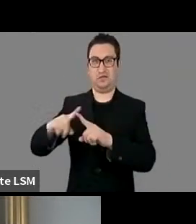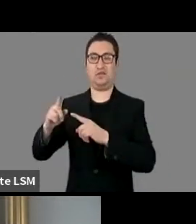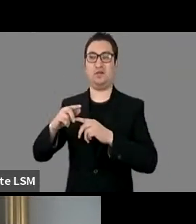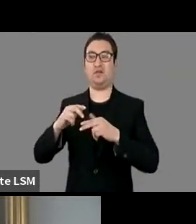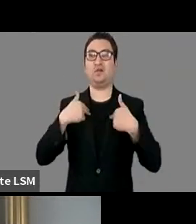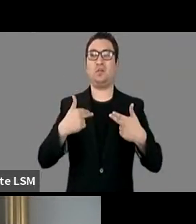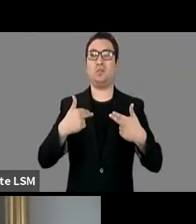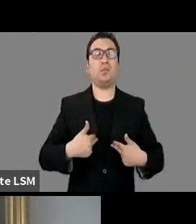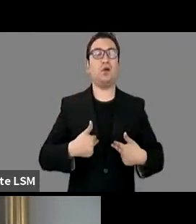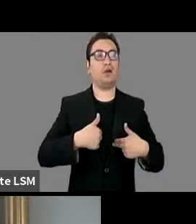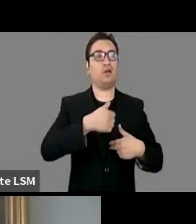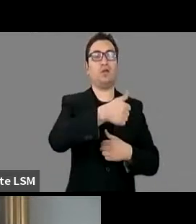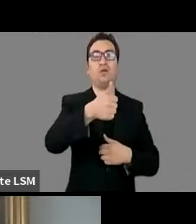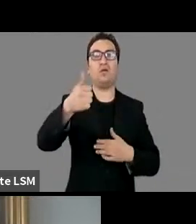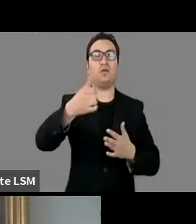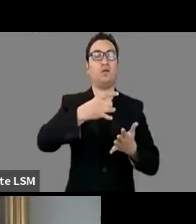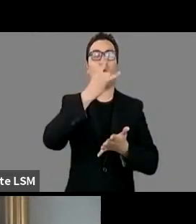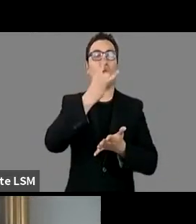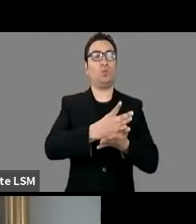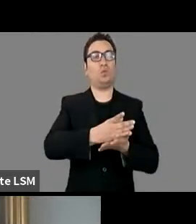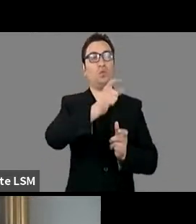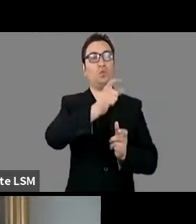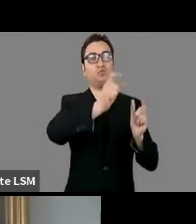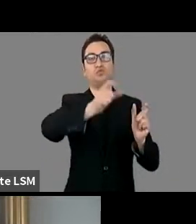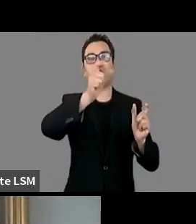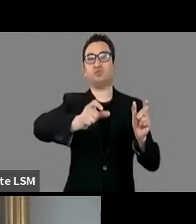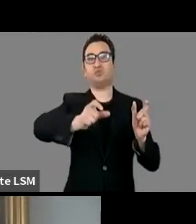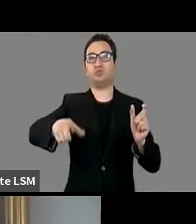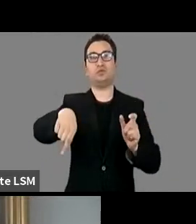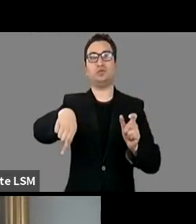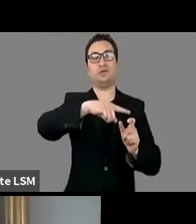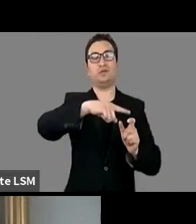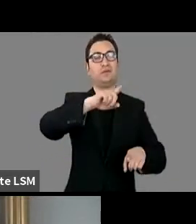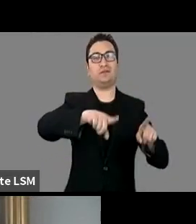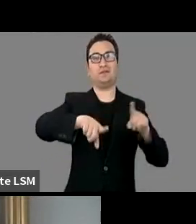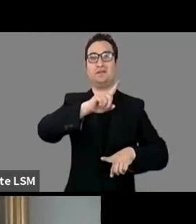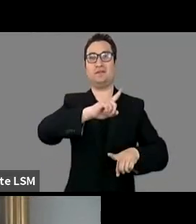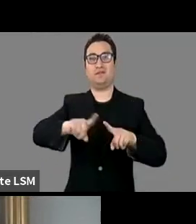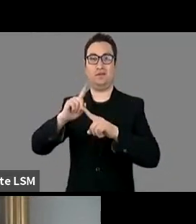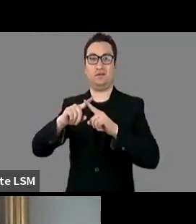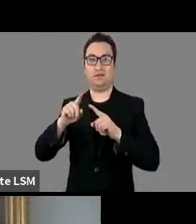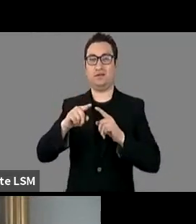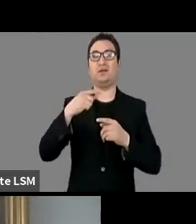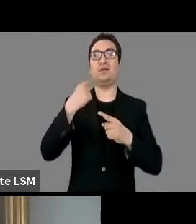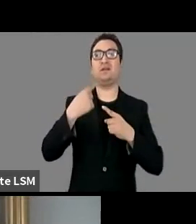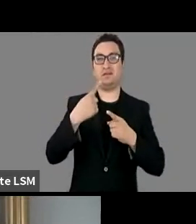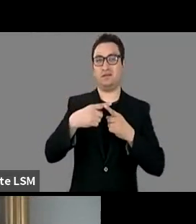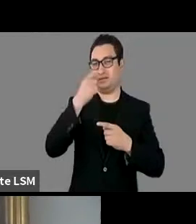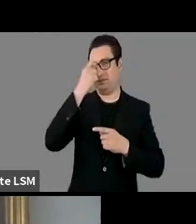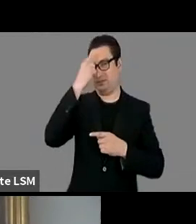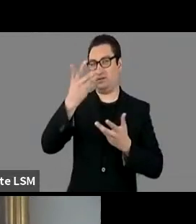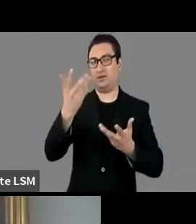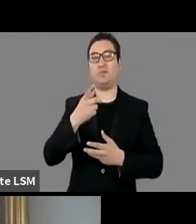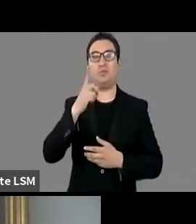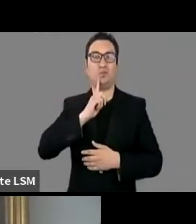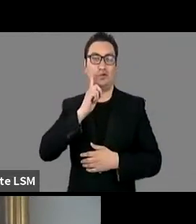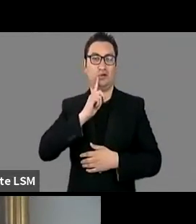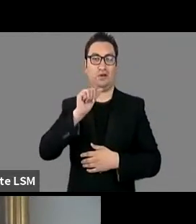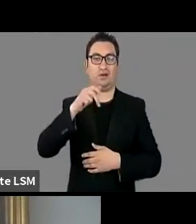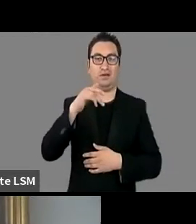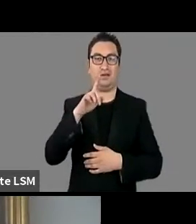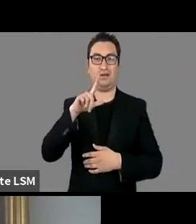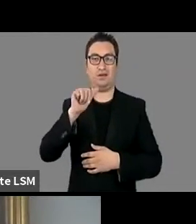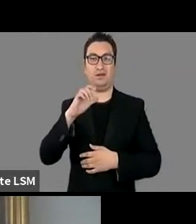diferencias. Este pensamiento es de Ángela Carolina. Muchas gracias por esta invitación a la maestra Ruth